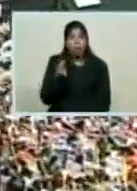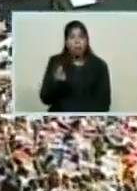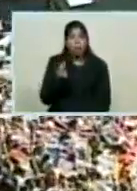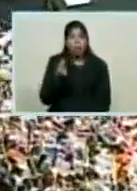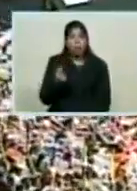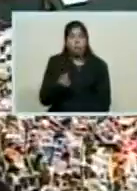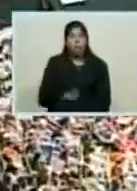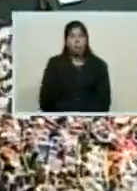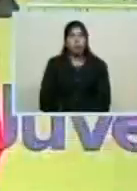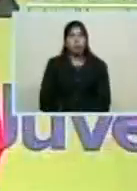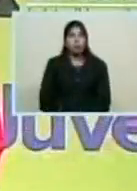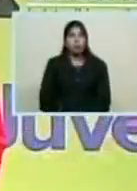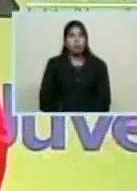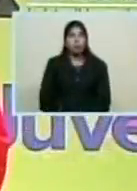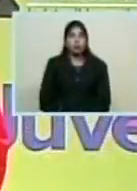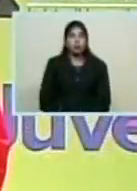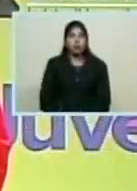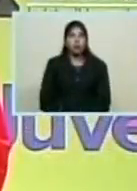mosca ahí, pues,